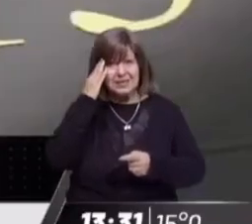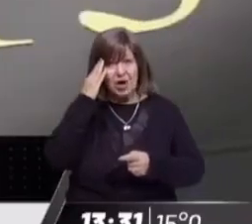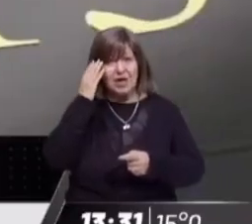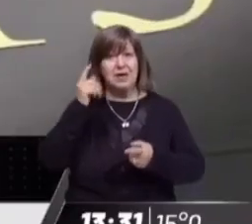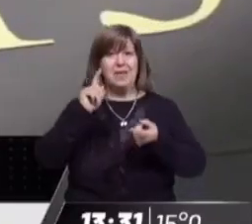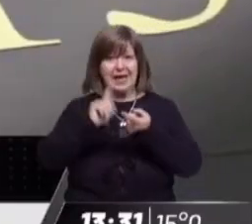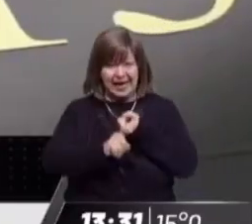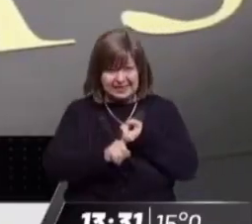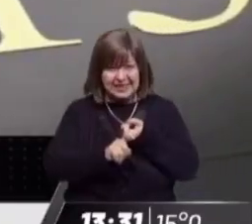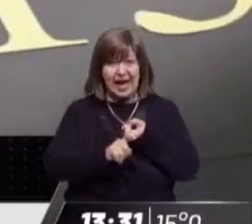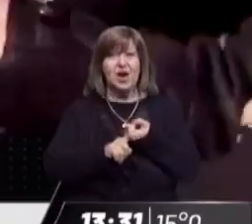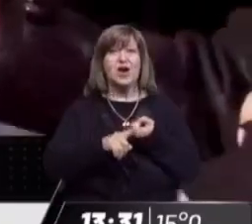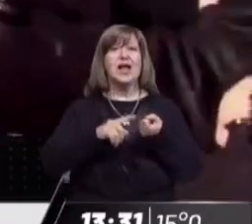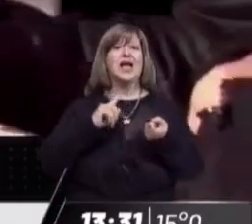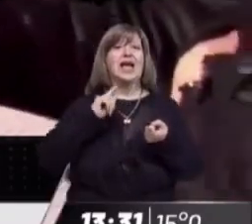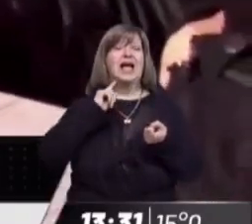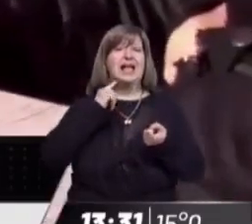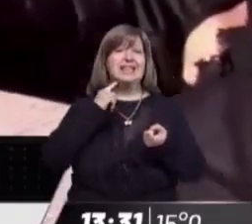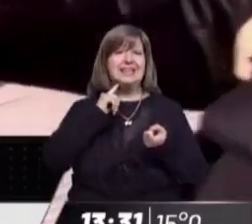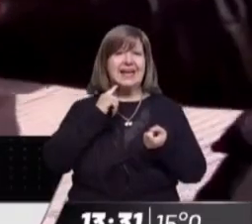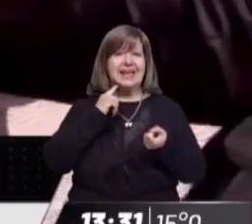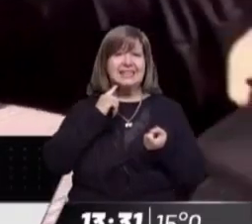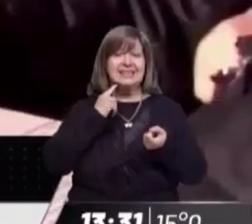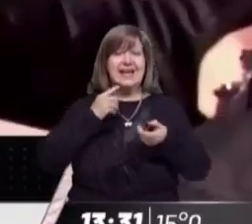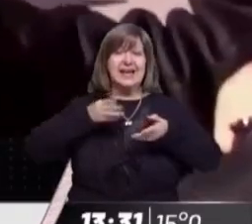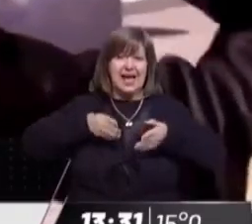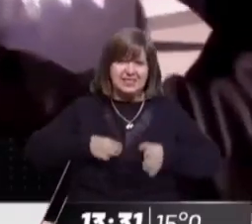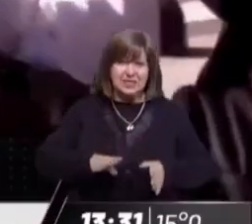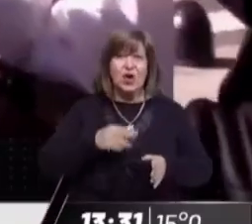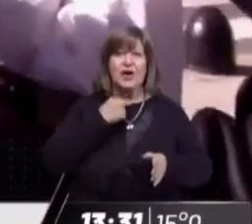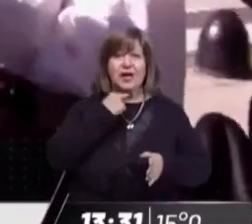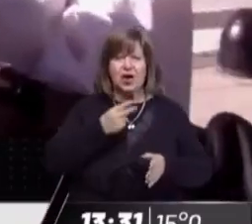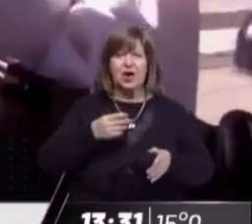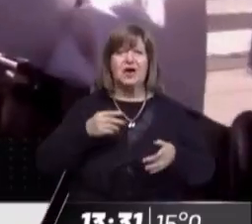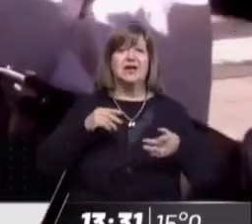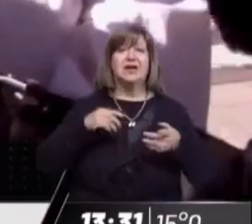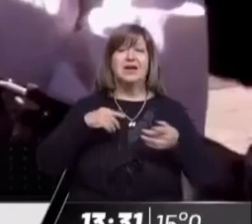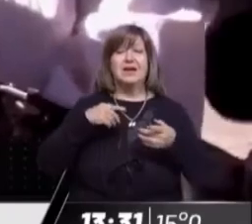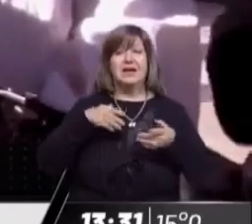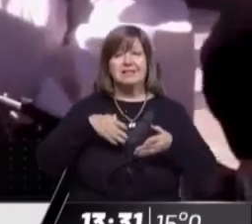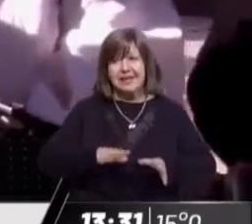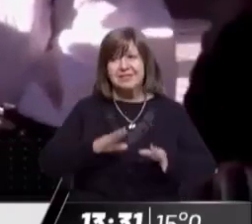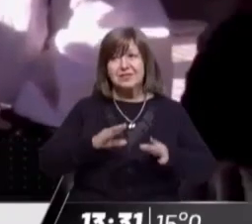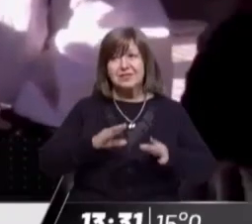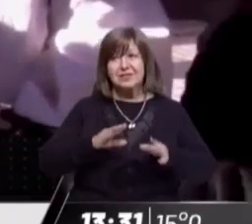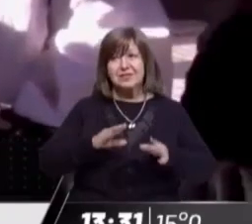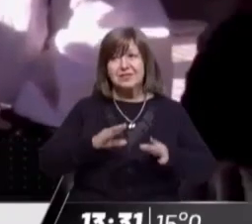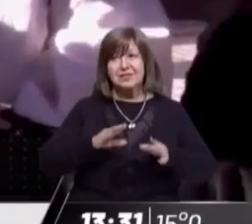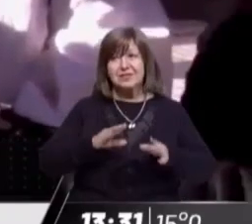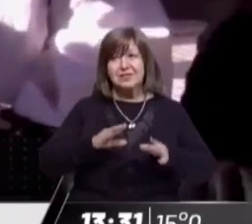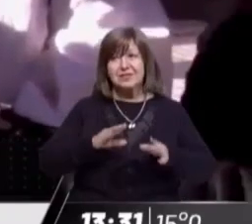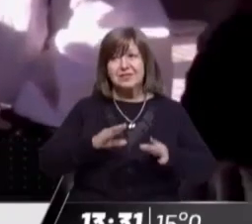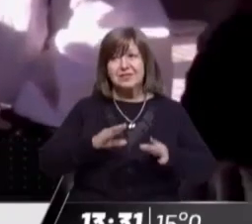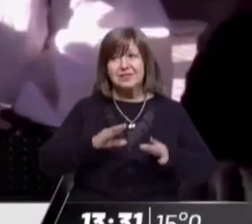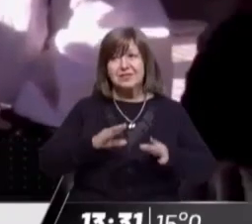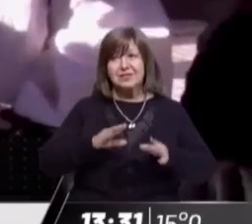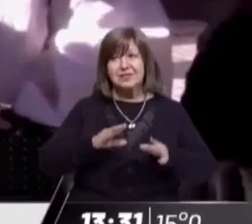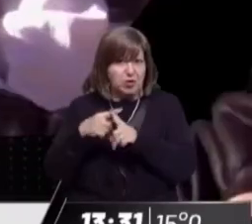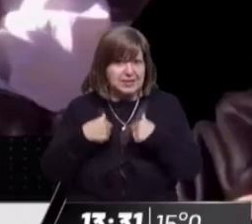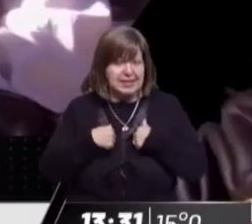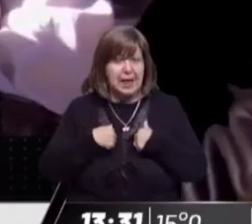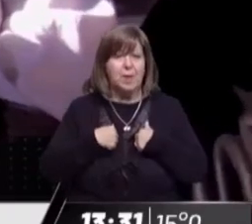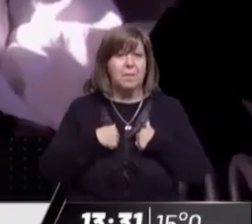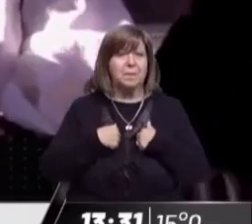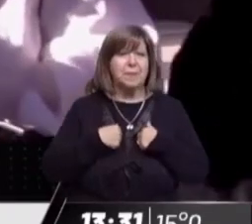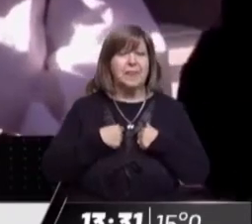marzo 13 de marzo para muchos dicen que significa mala suerte pero para m mi familia significa buena suerte porque ese